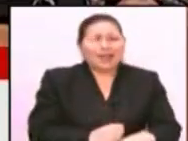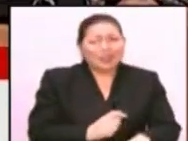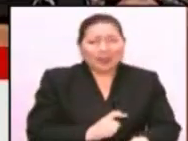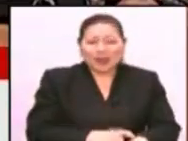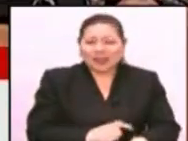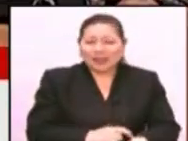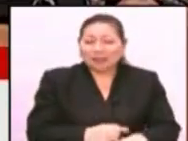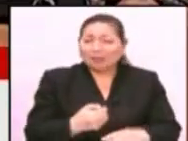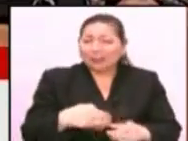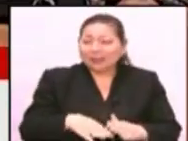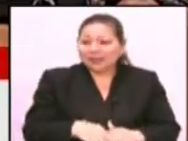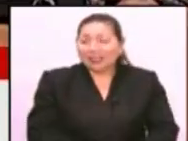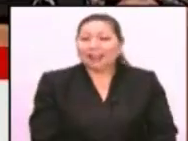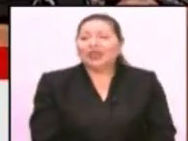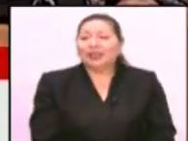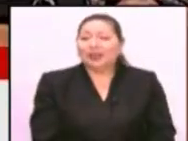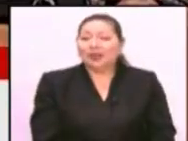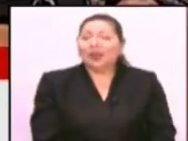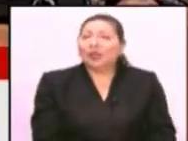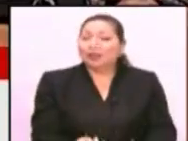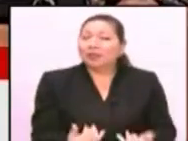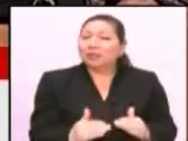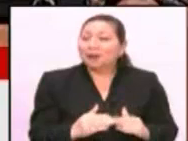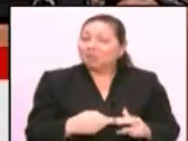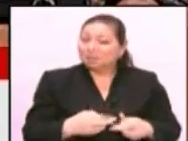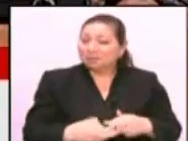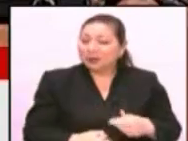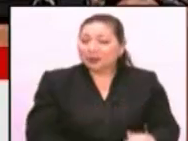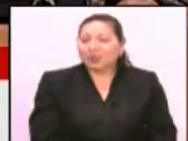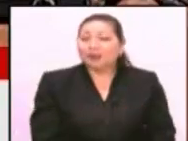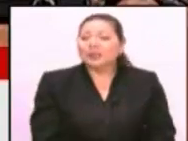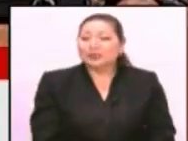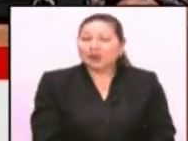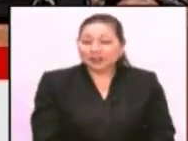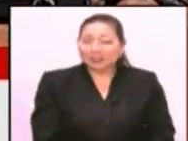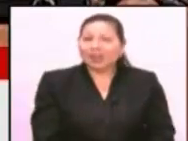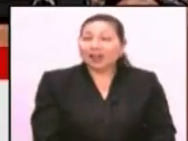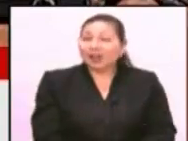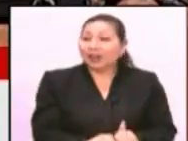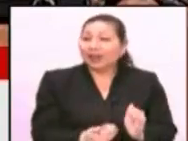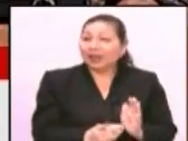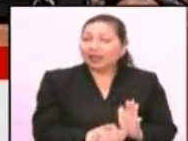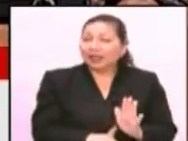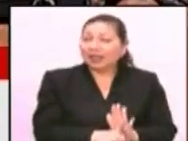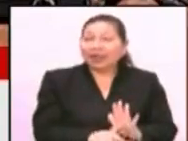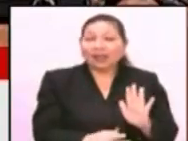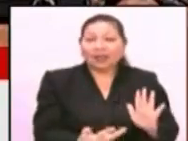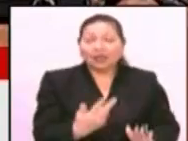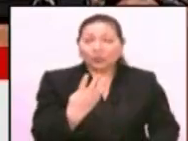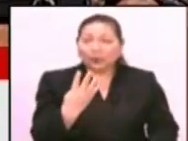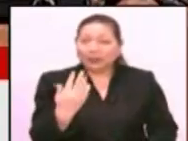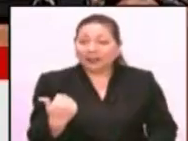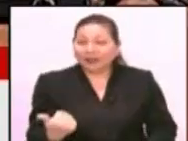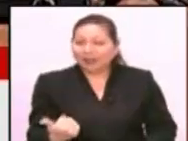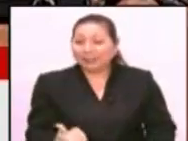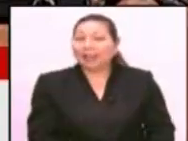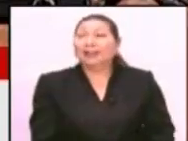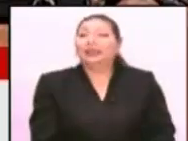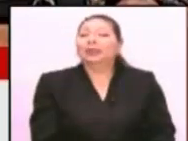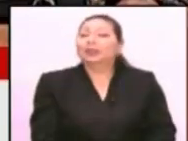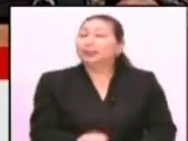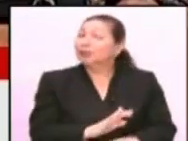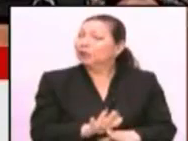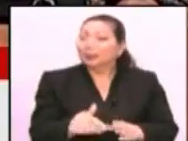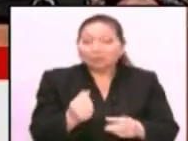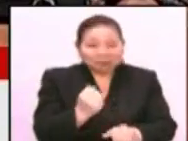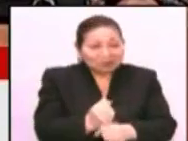tiempo a los internos, también en este marco de la producción, ¿no? Y es algo que con el decreto legislativo del 1343 estamos evitando, formalizando a